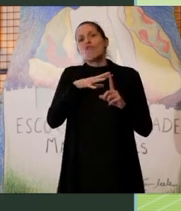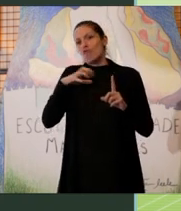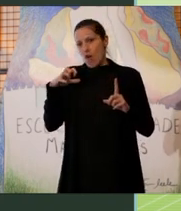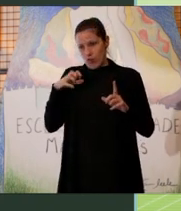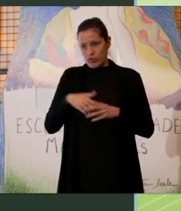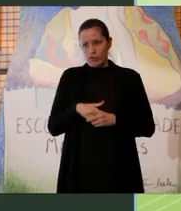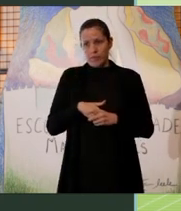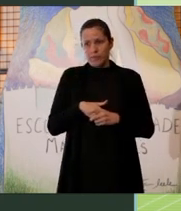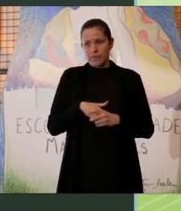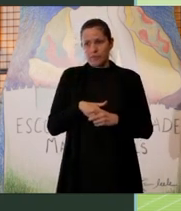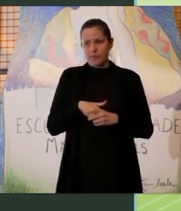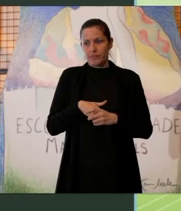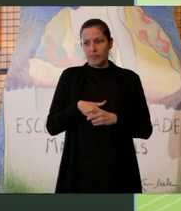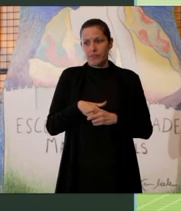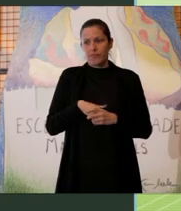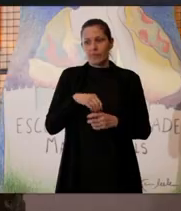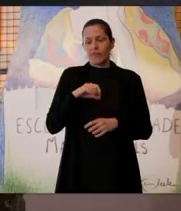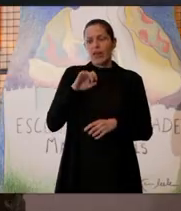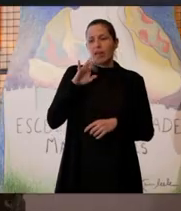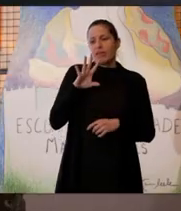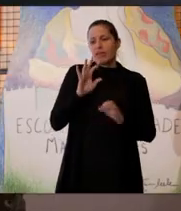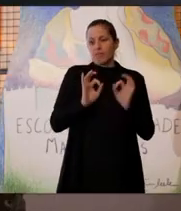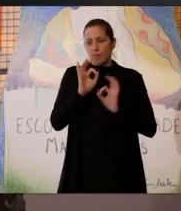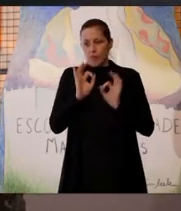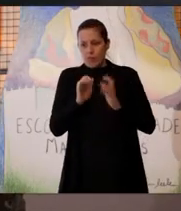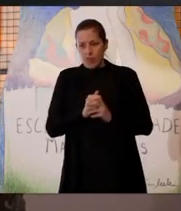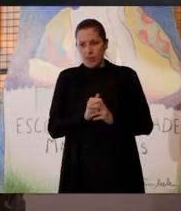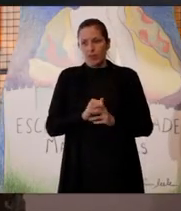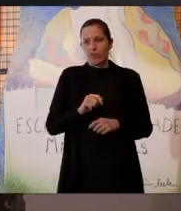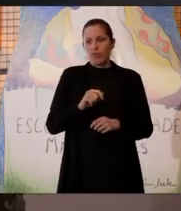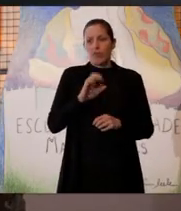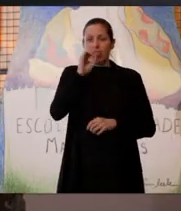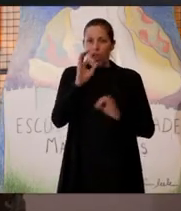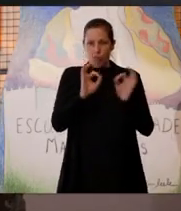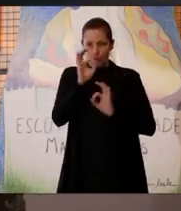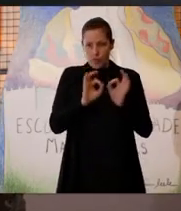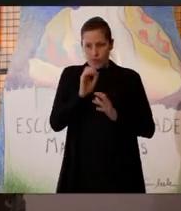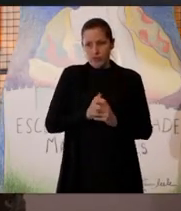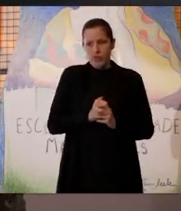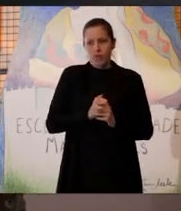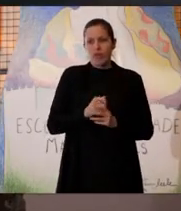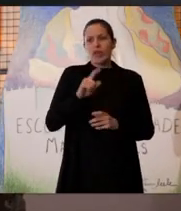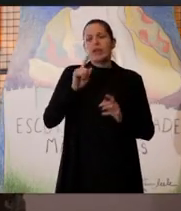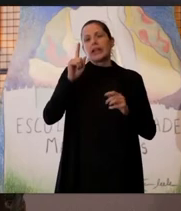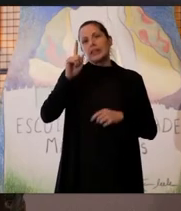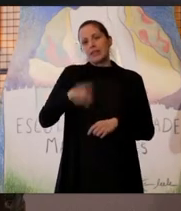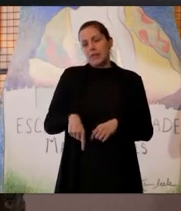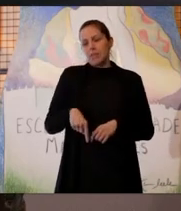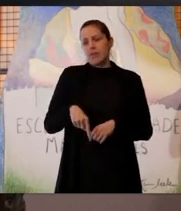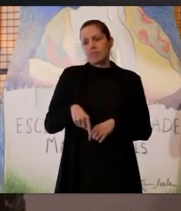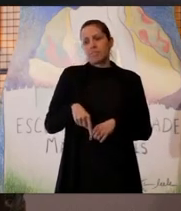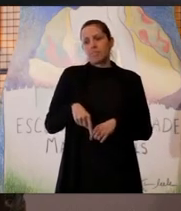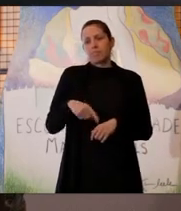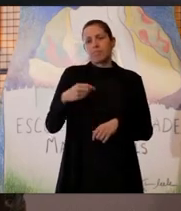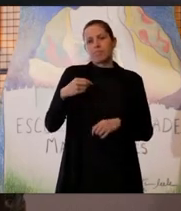15,79% diputaciones forales el 0% y cabildos insulares el 33,36% muy lejos todos